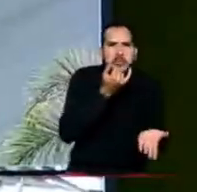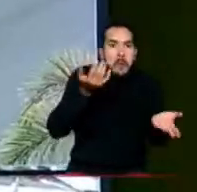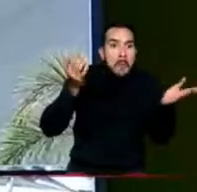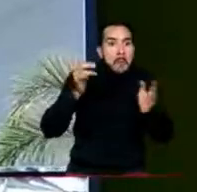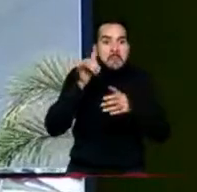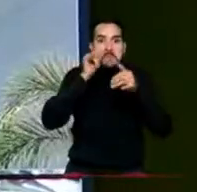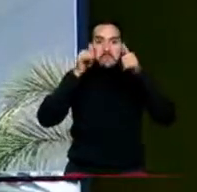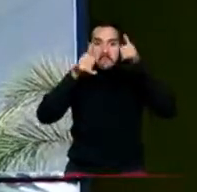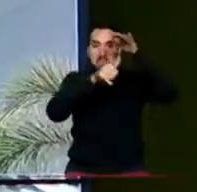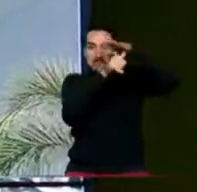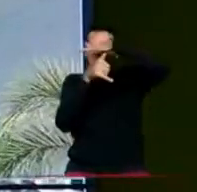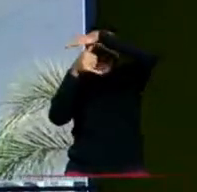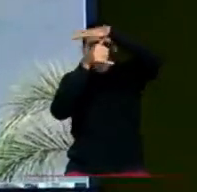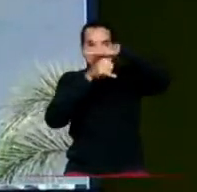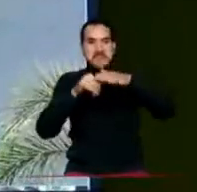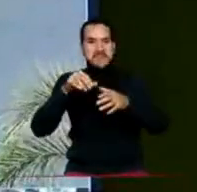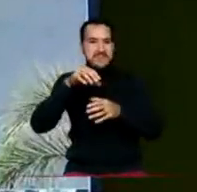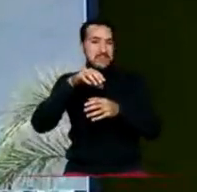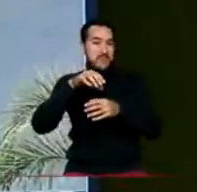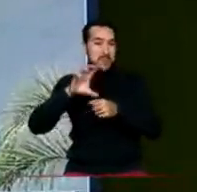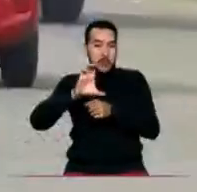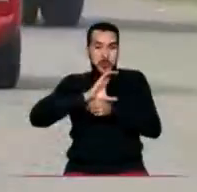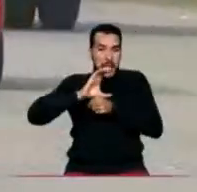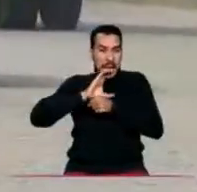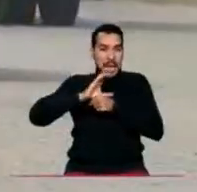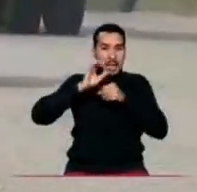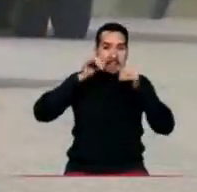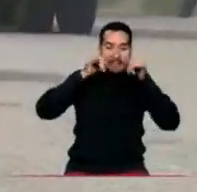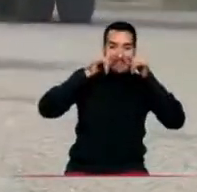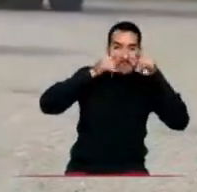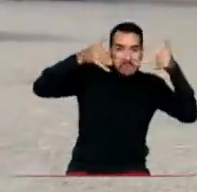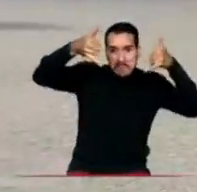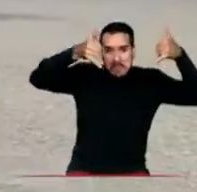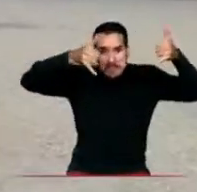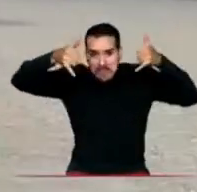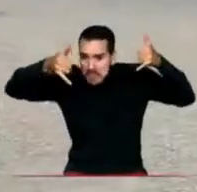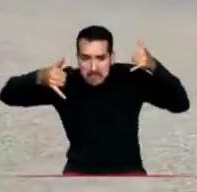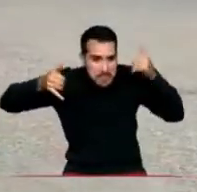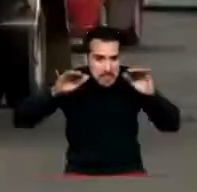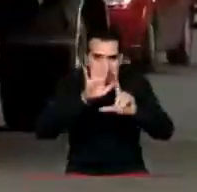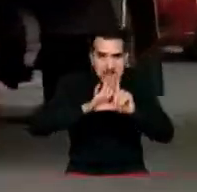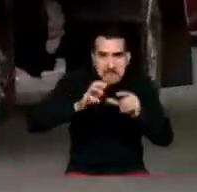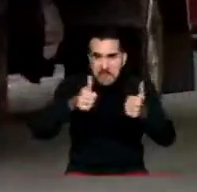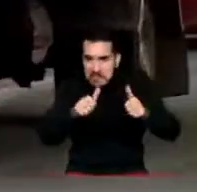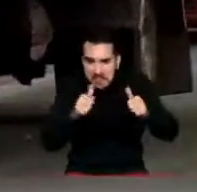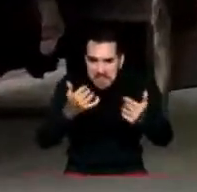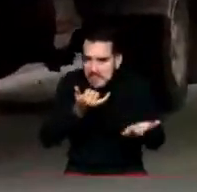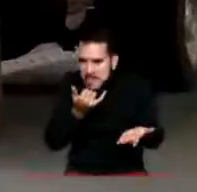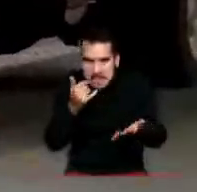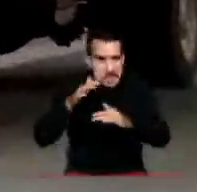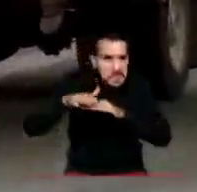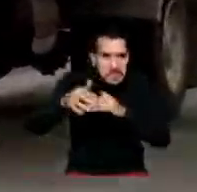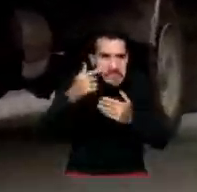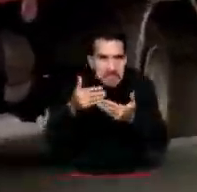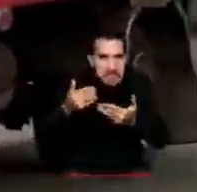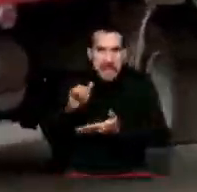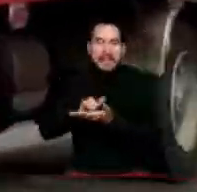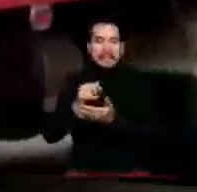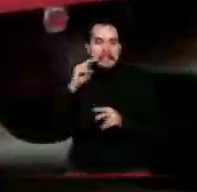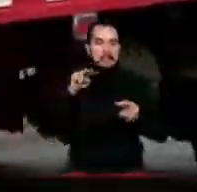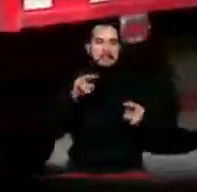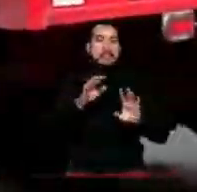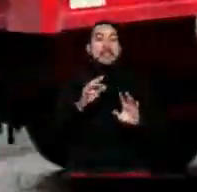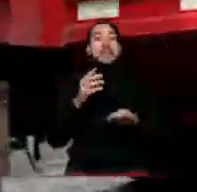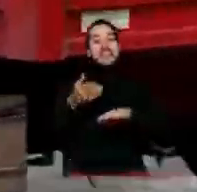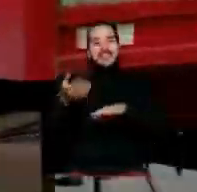investigaciones entre la policía y tropas de la Tercera Brigada del Ejército. La vía fue reabierta pasada las 8:30 de la mañana, cuando se determinó